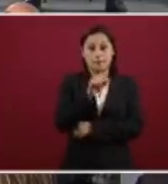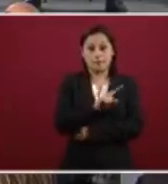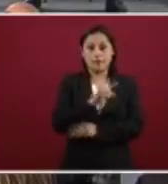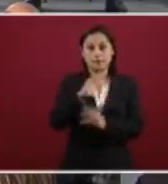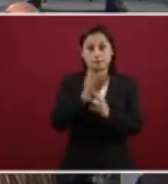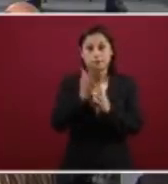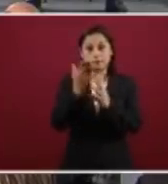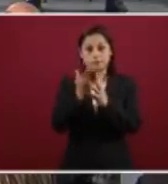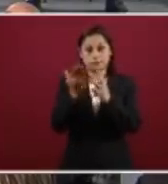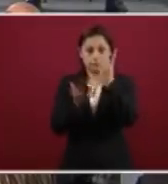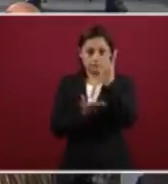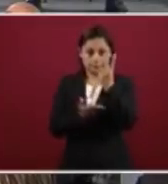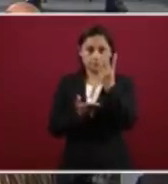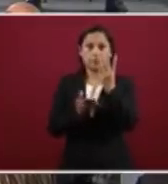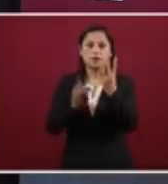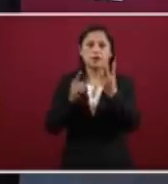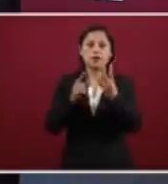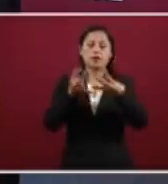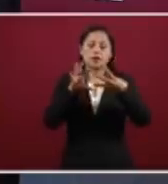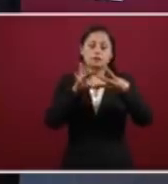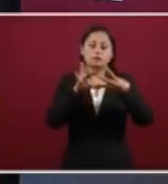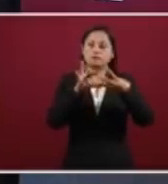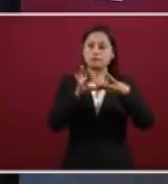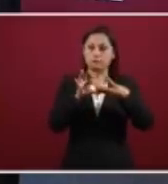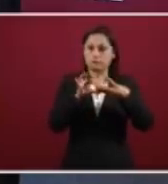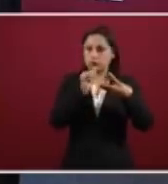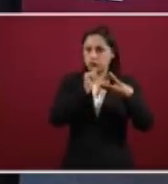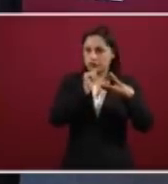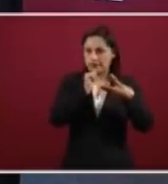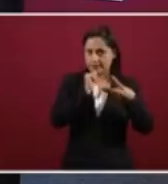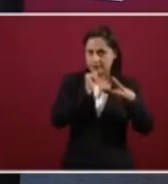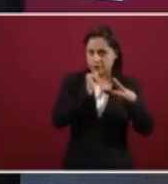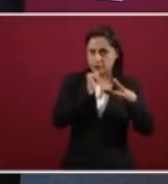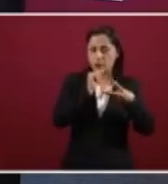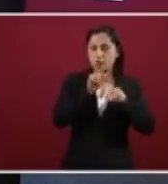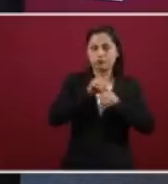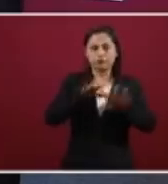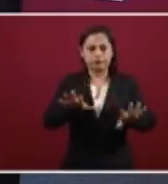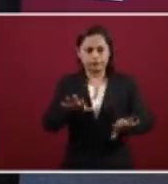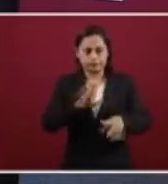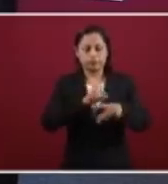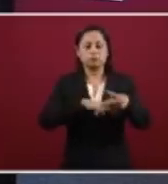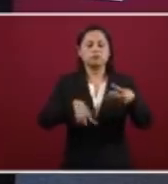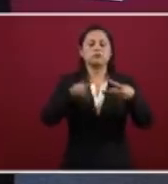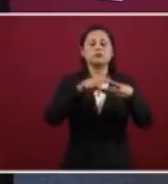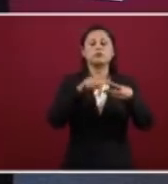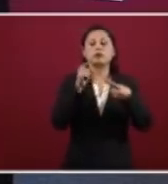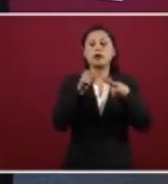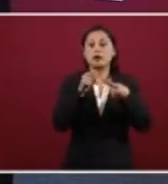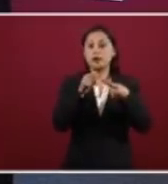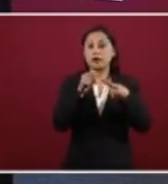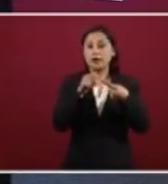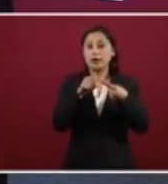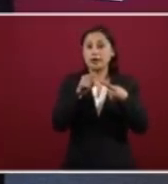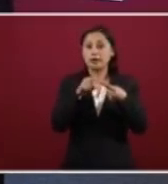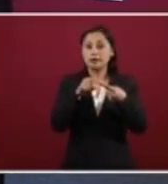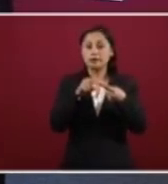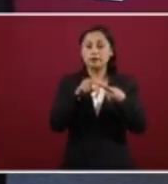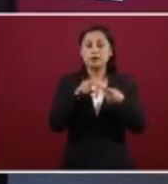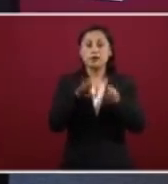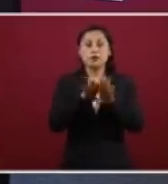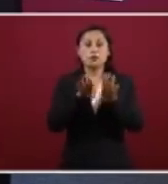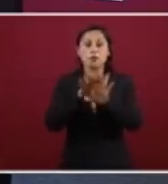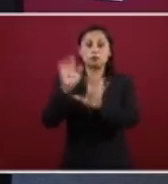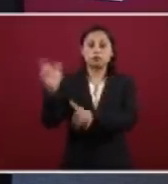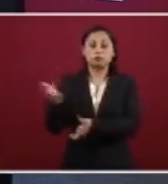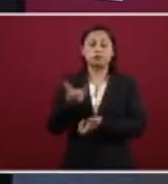hablar de las últimas dos porque está en proceso, pero la primera parte, que era asociada a un proceso de refinanciamiento,